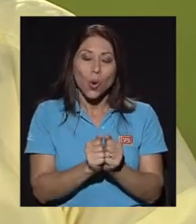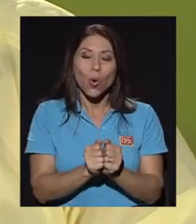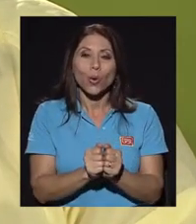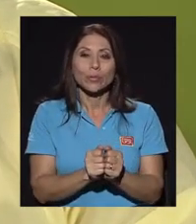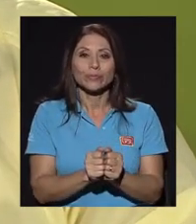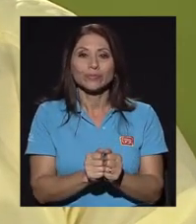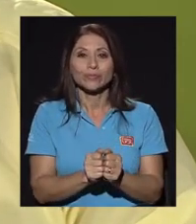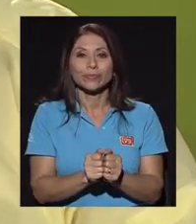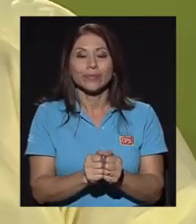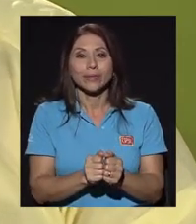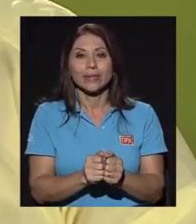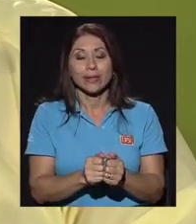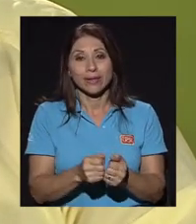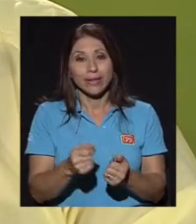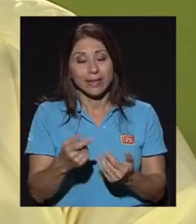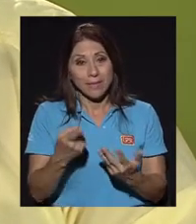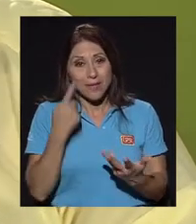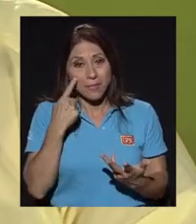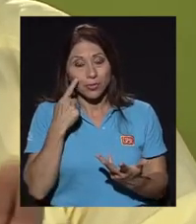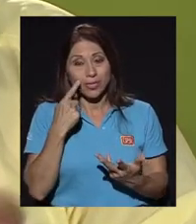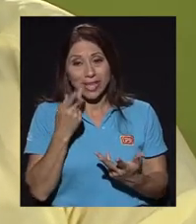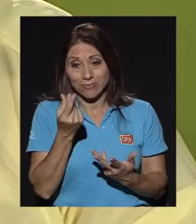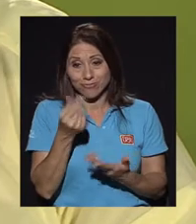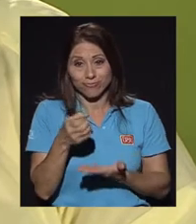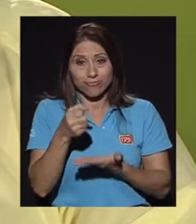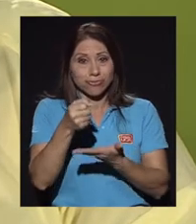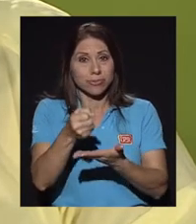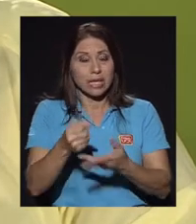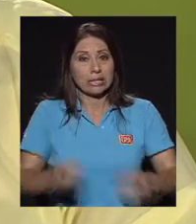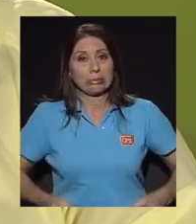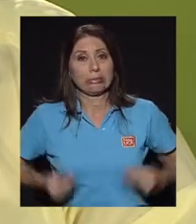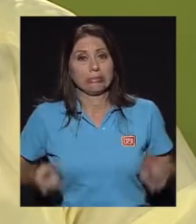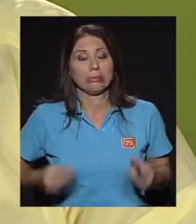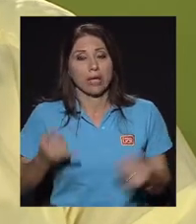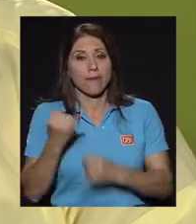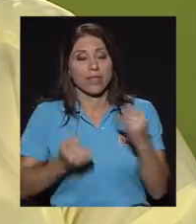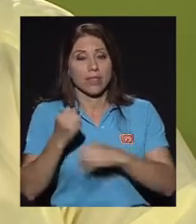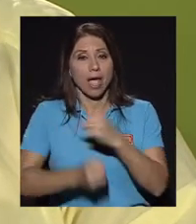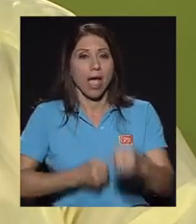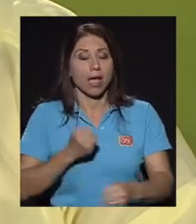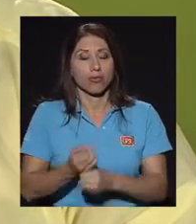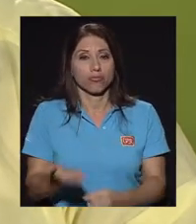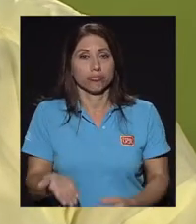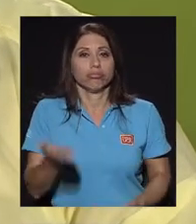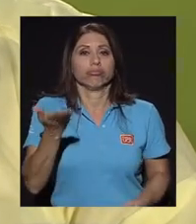con un incremento del gasto a fin de año. Posiblemente este año